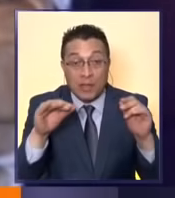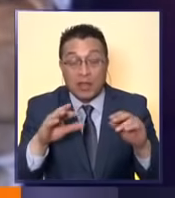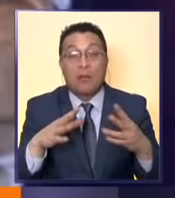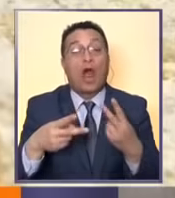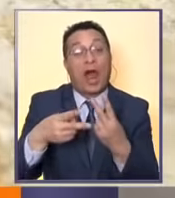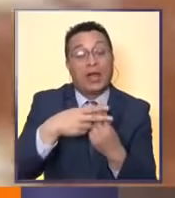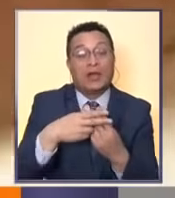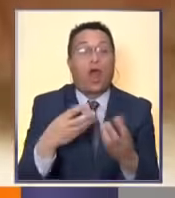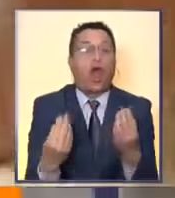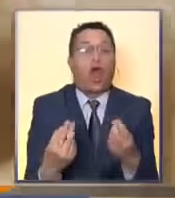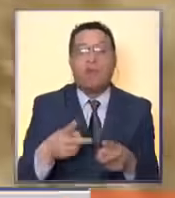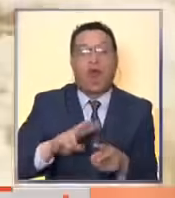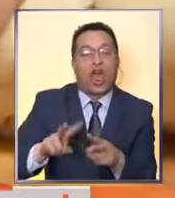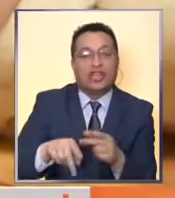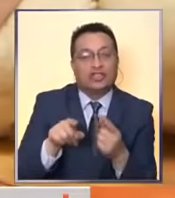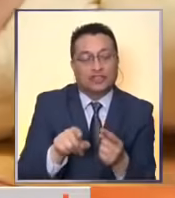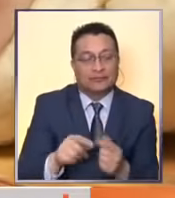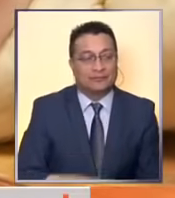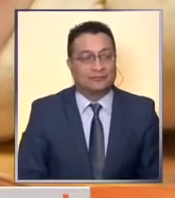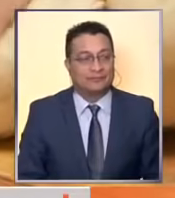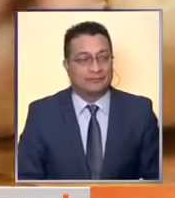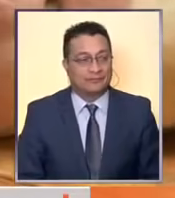hizo?